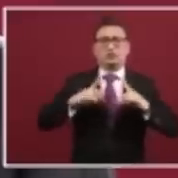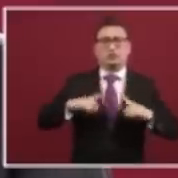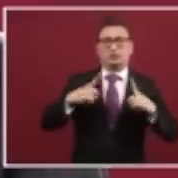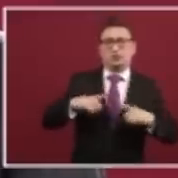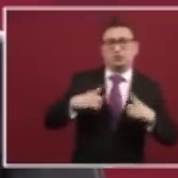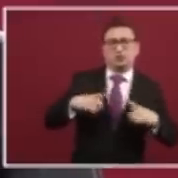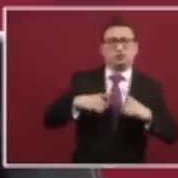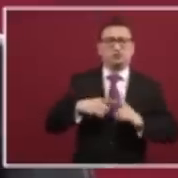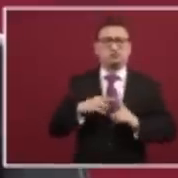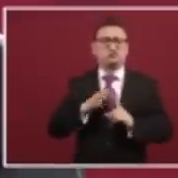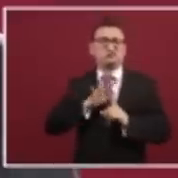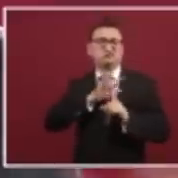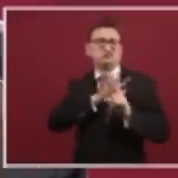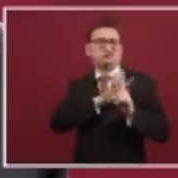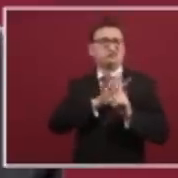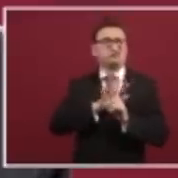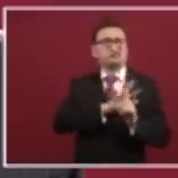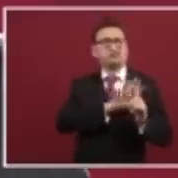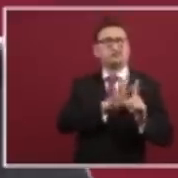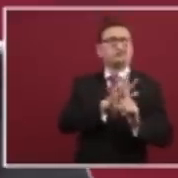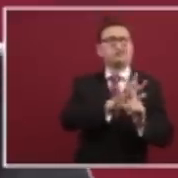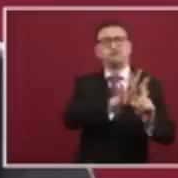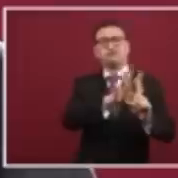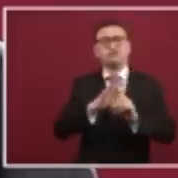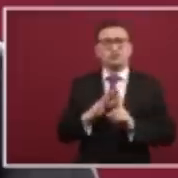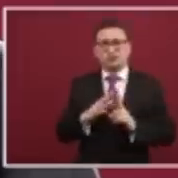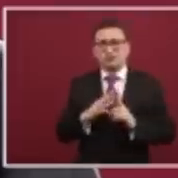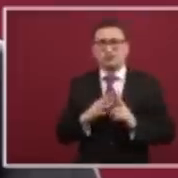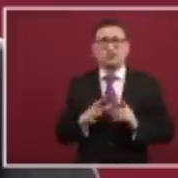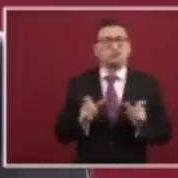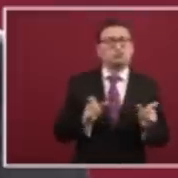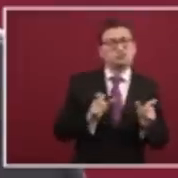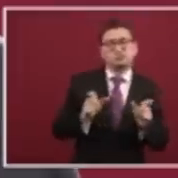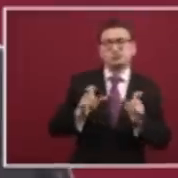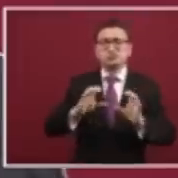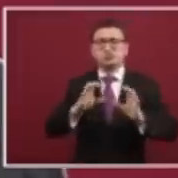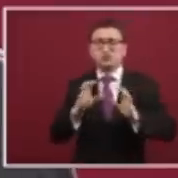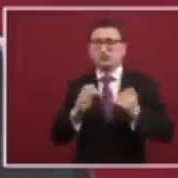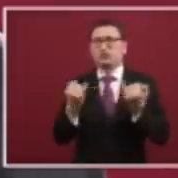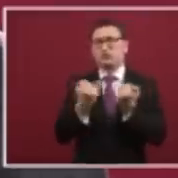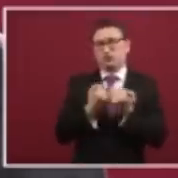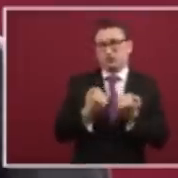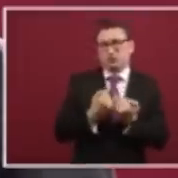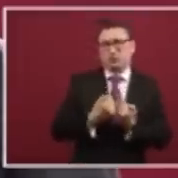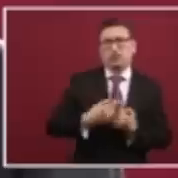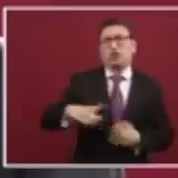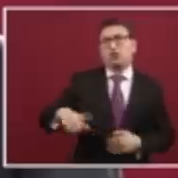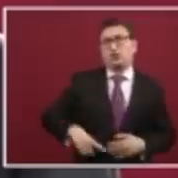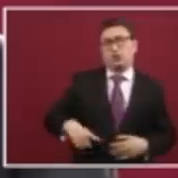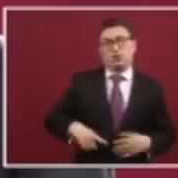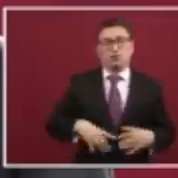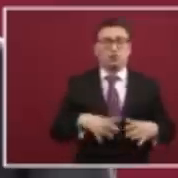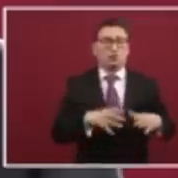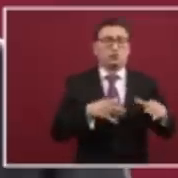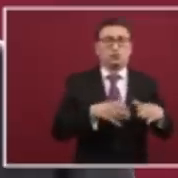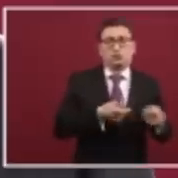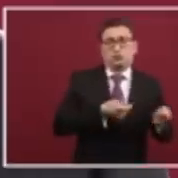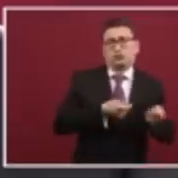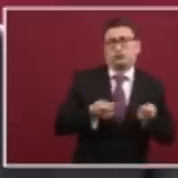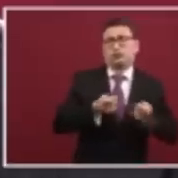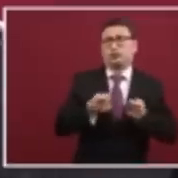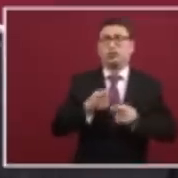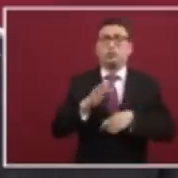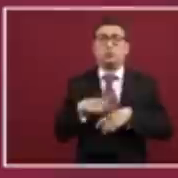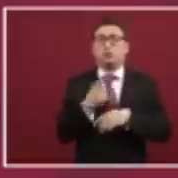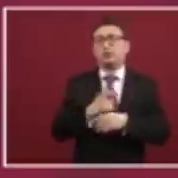guardaespaldas, y que regrese el Estado Mayor Presidencial y que con el cuento de que si se les paga